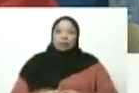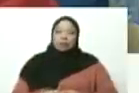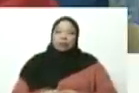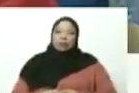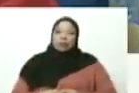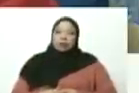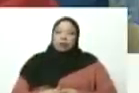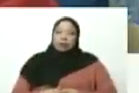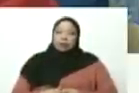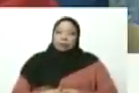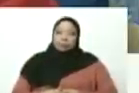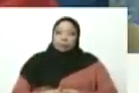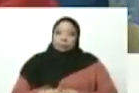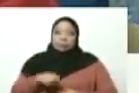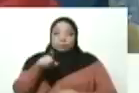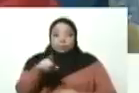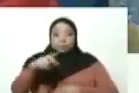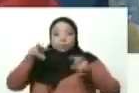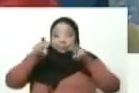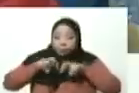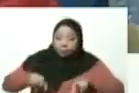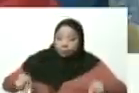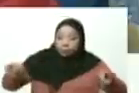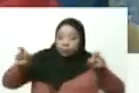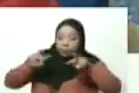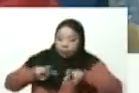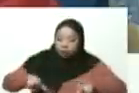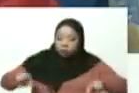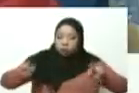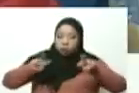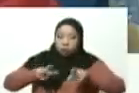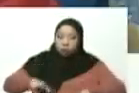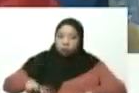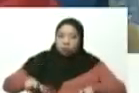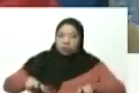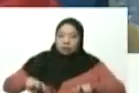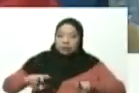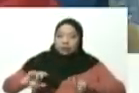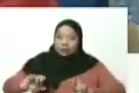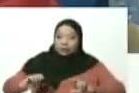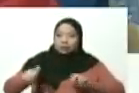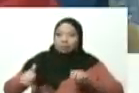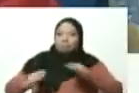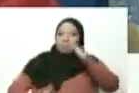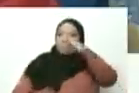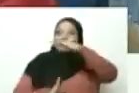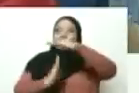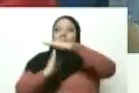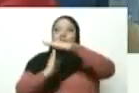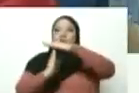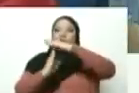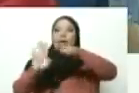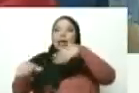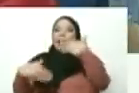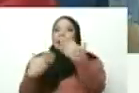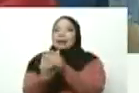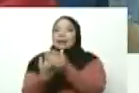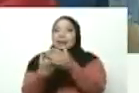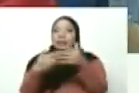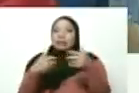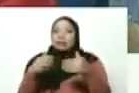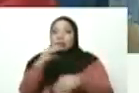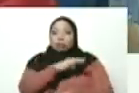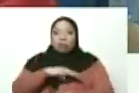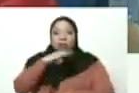la investigación quedó paralizada por la anterior gestión cuando llegamos a este ministerio público nos